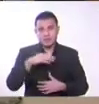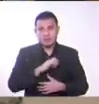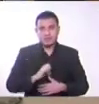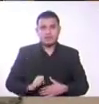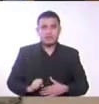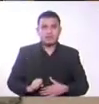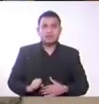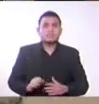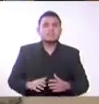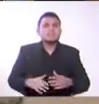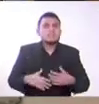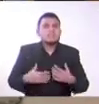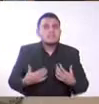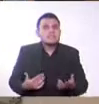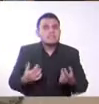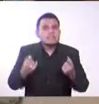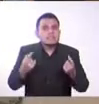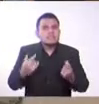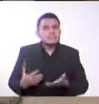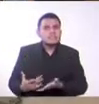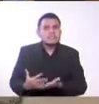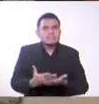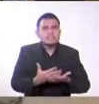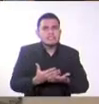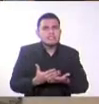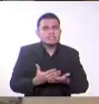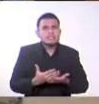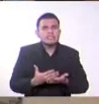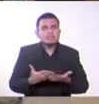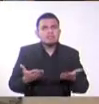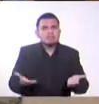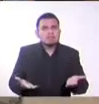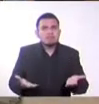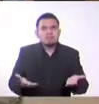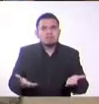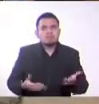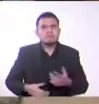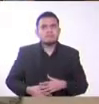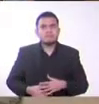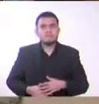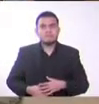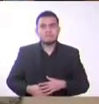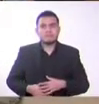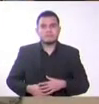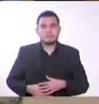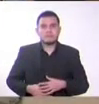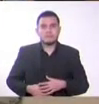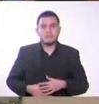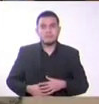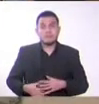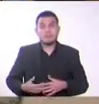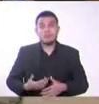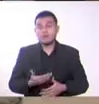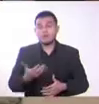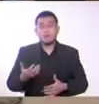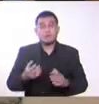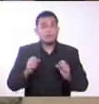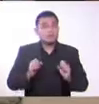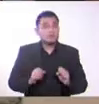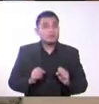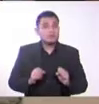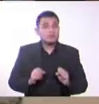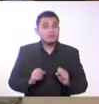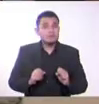¿Qué podemos entender, Candy, por recaudación fiscal? Bueno, por recaudación fiscal podemos entender lo que son